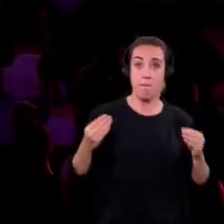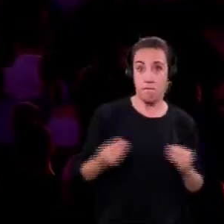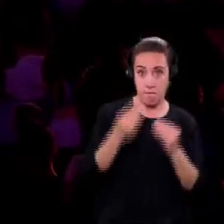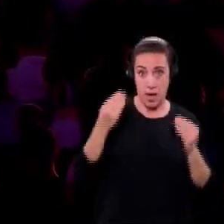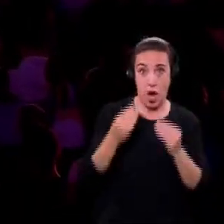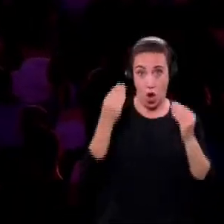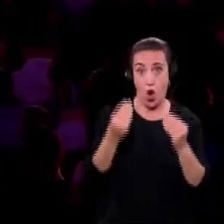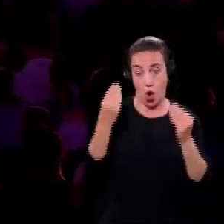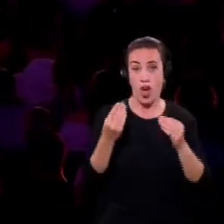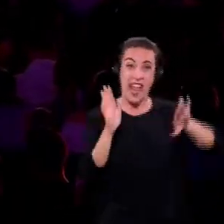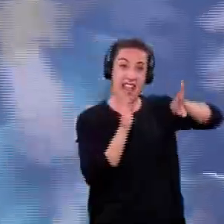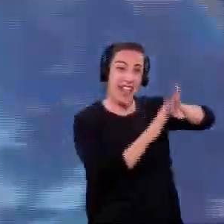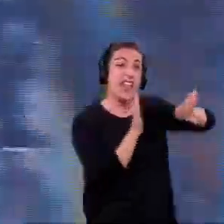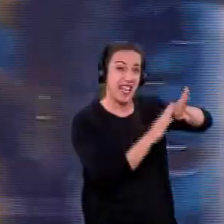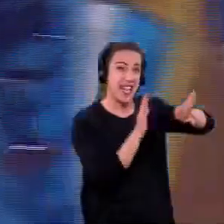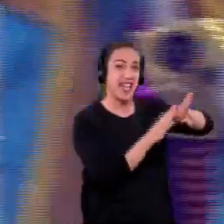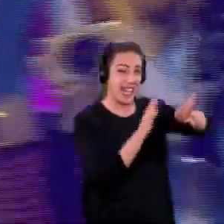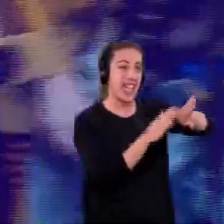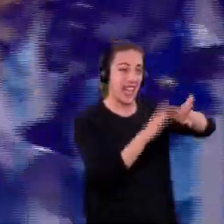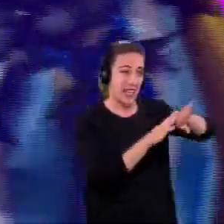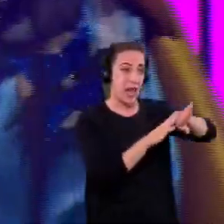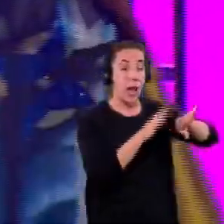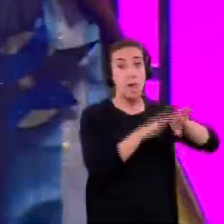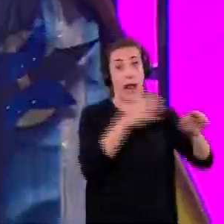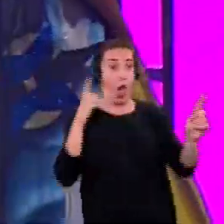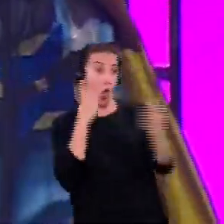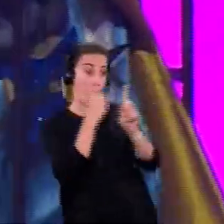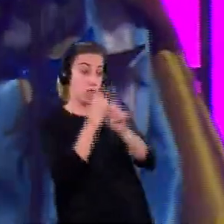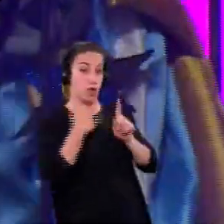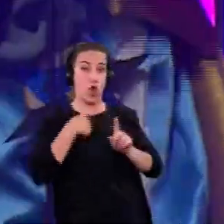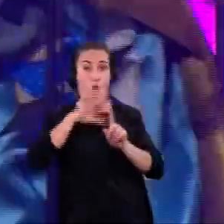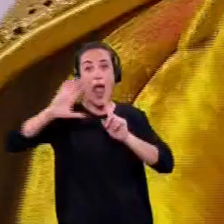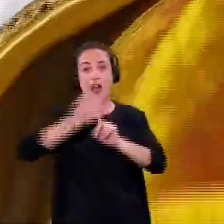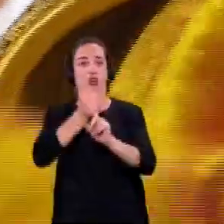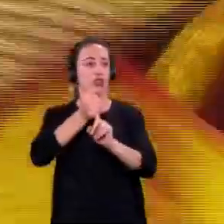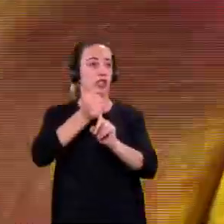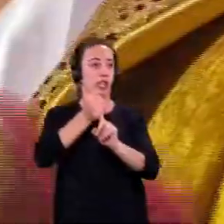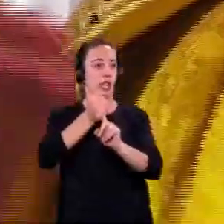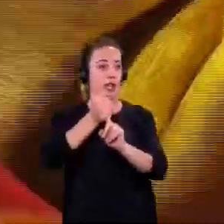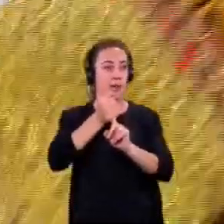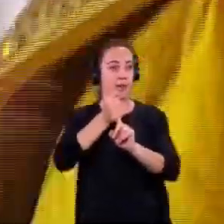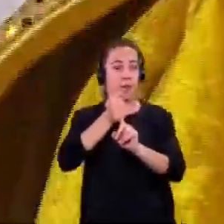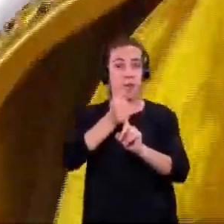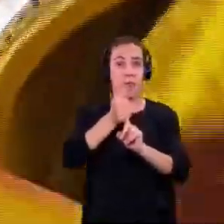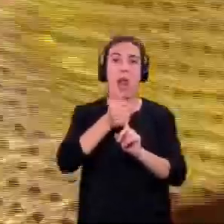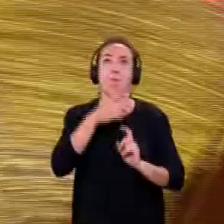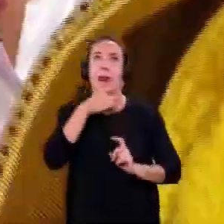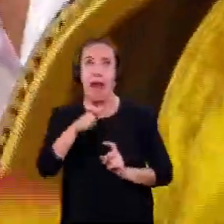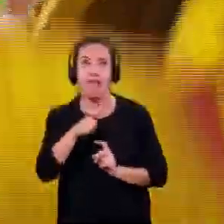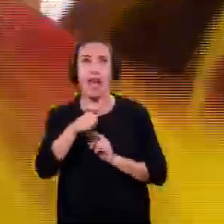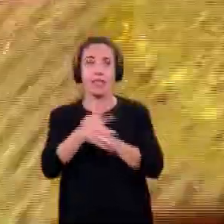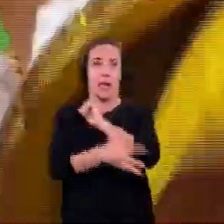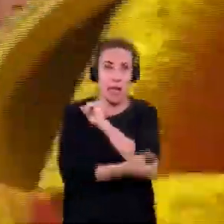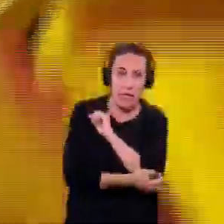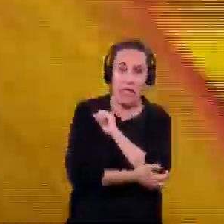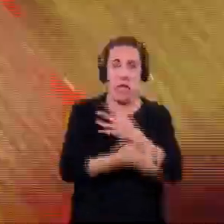miré a la izquierda y para la oposición yo he encontrado amargados, anticuados,